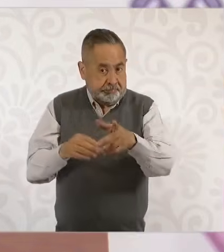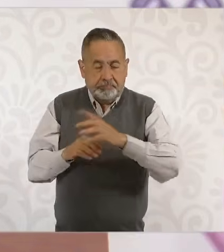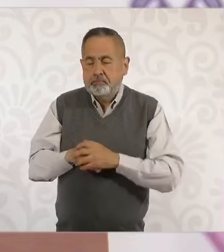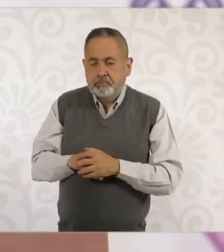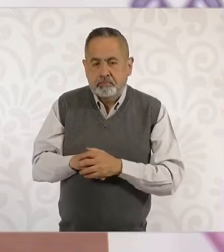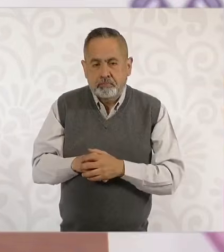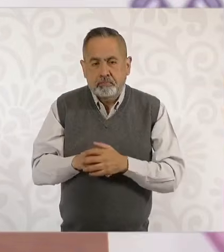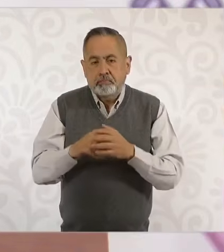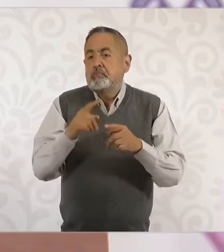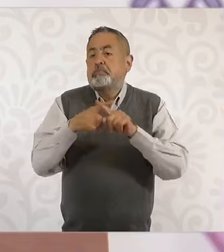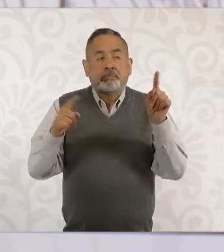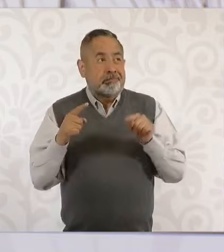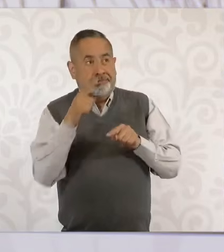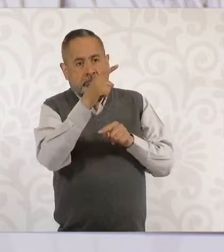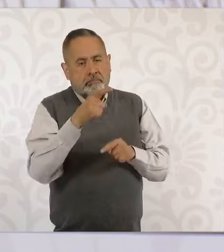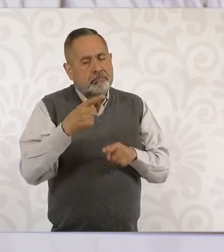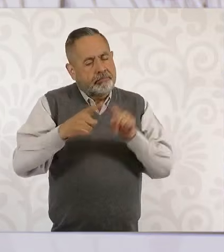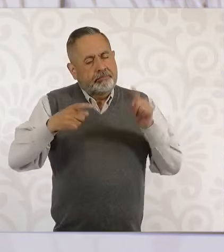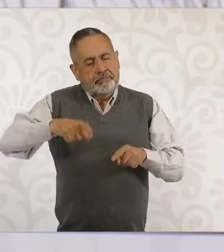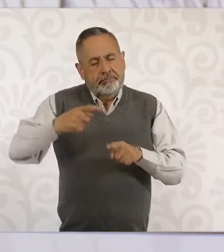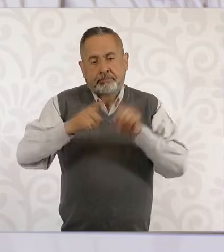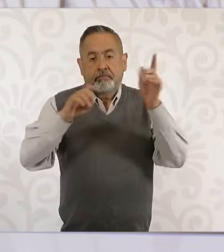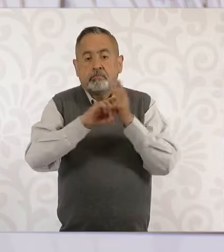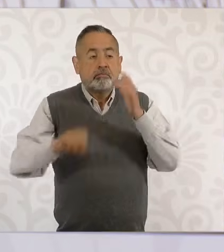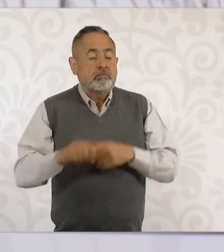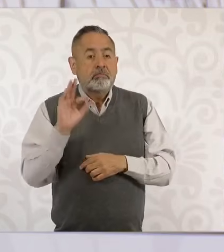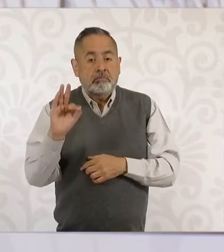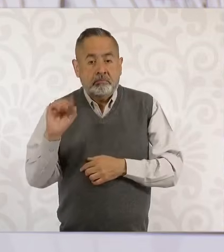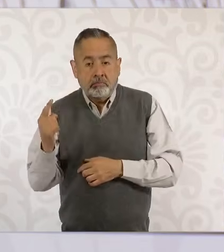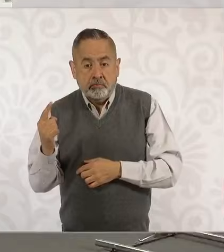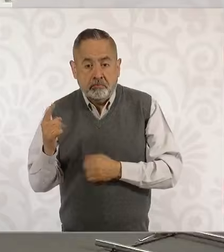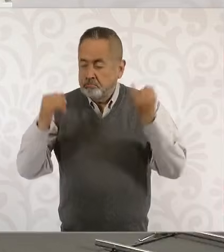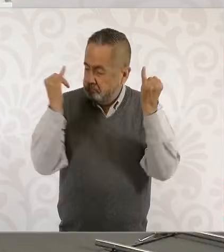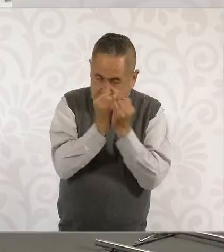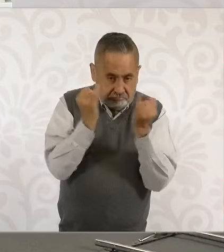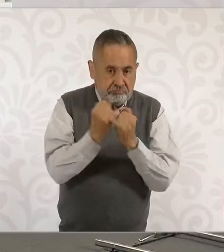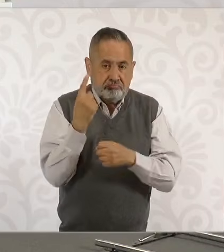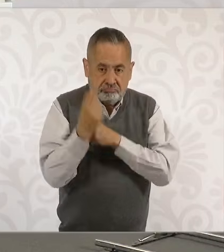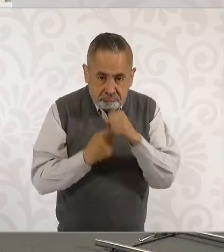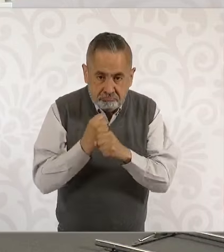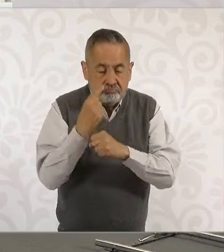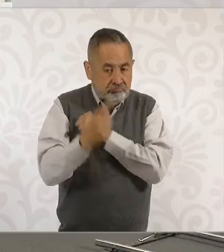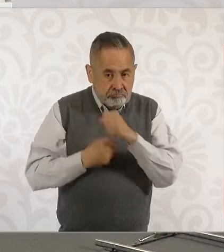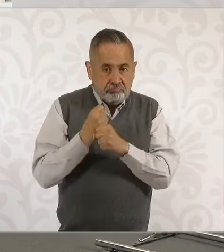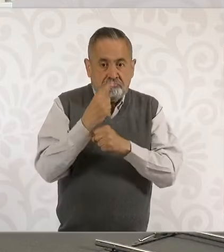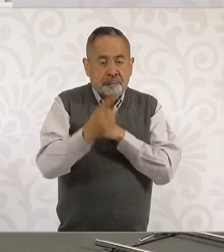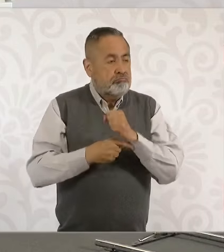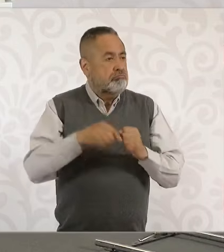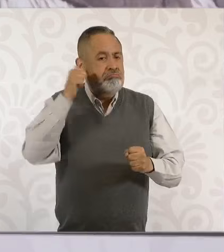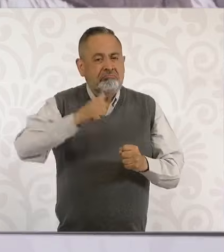y es otro sector económico, pero la Fórmula 1 gana todos los años los premios de la